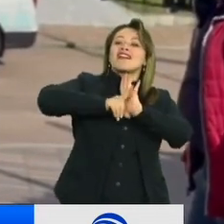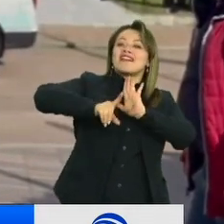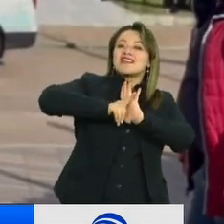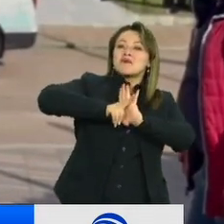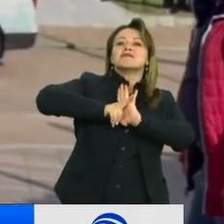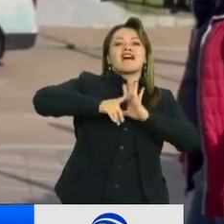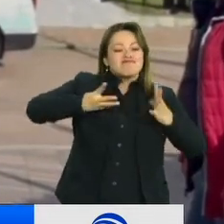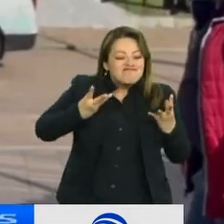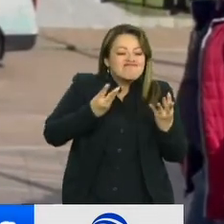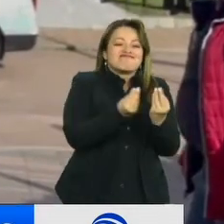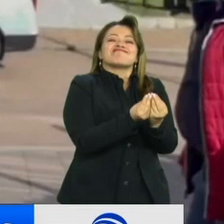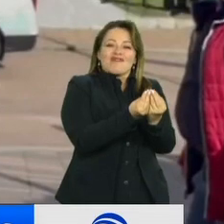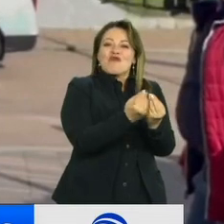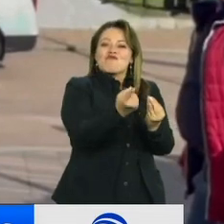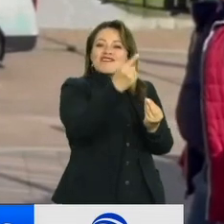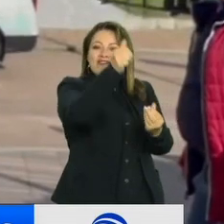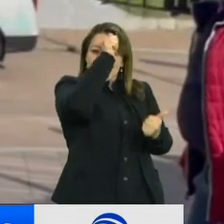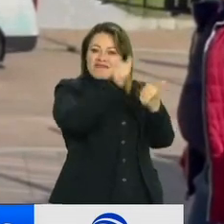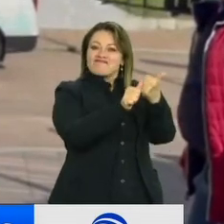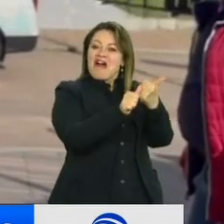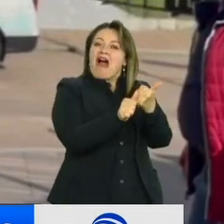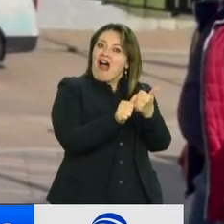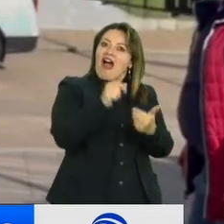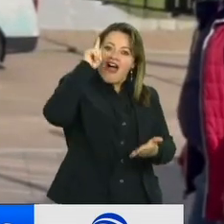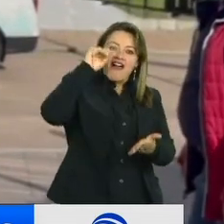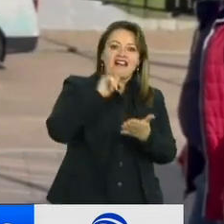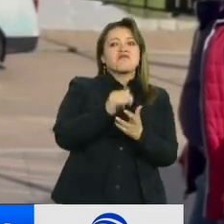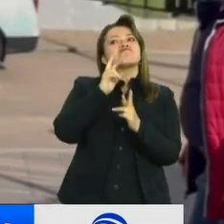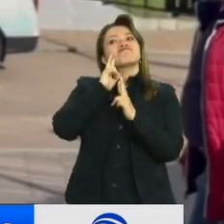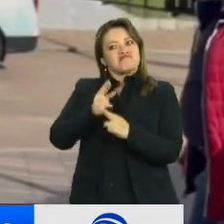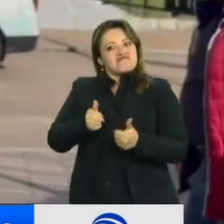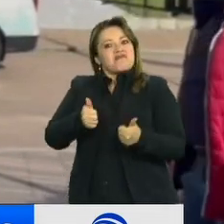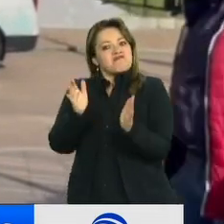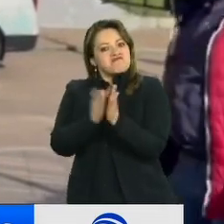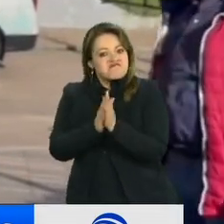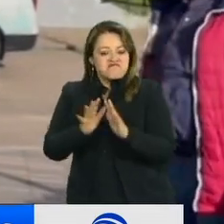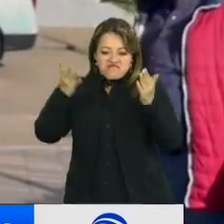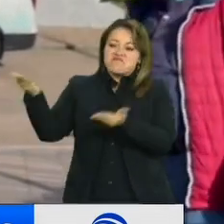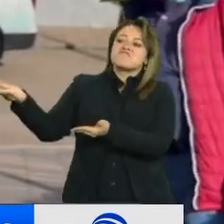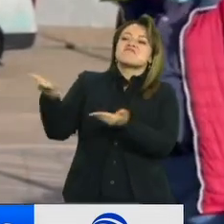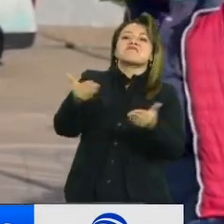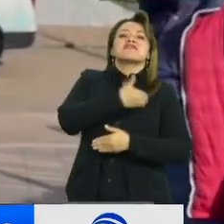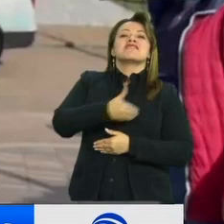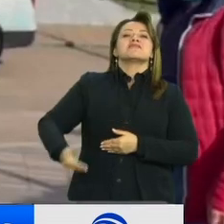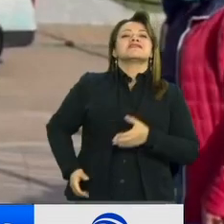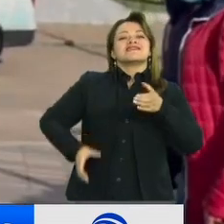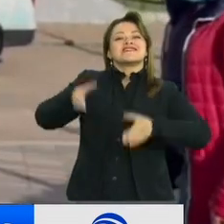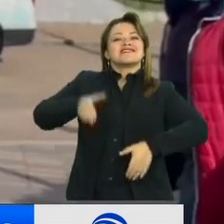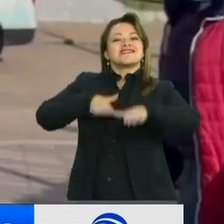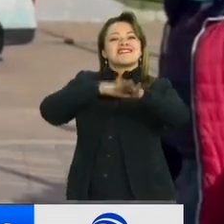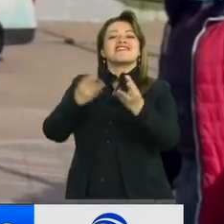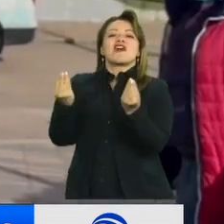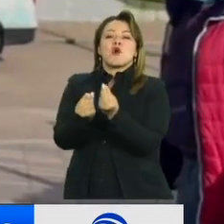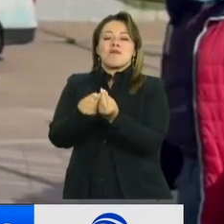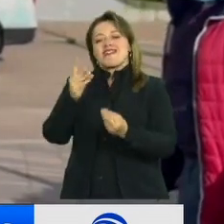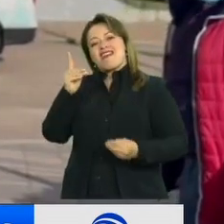seamos congresistas del Pacto Histórico. Es un justo reconocimiento. Así que bienvenida a la presidencia de nuestro compañero David Racero